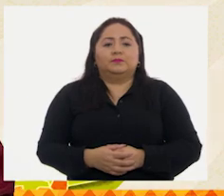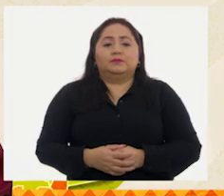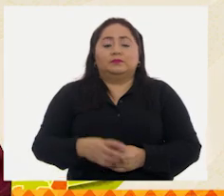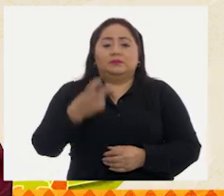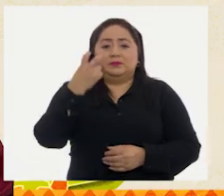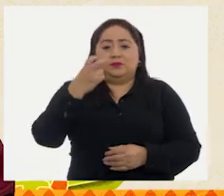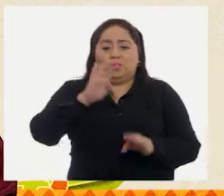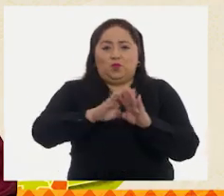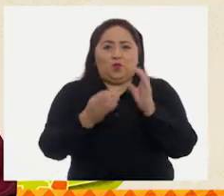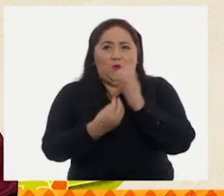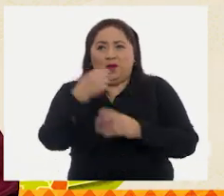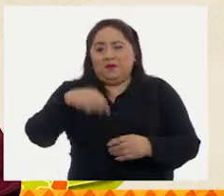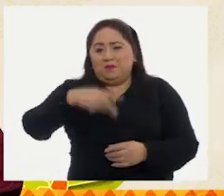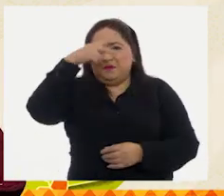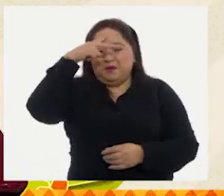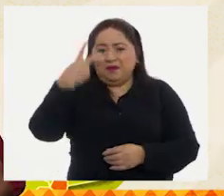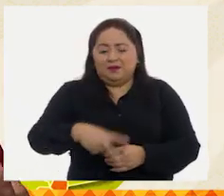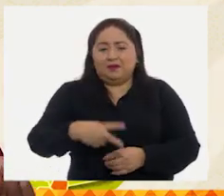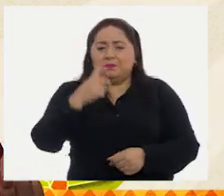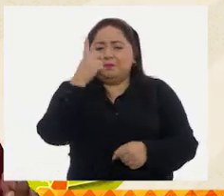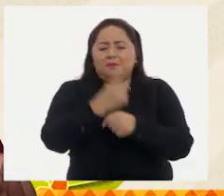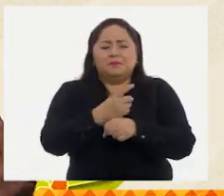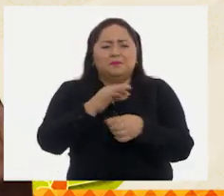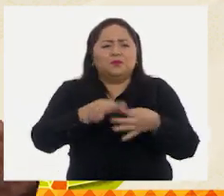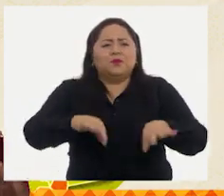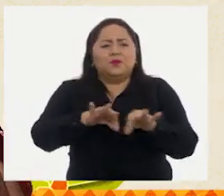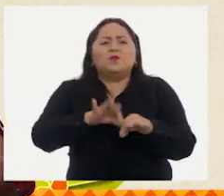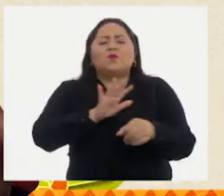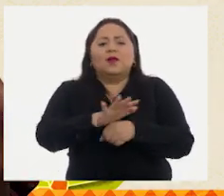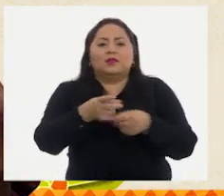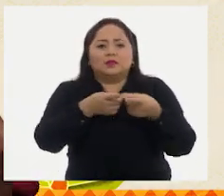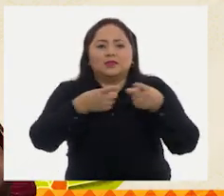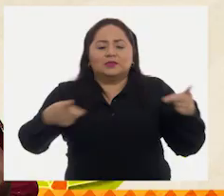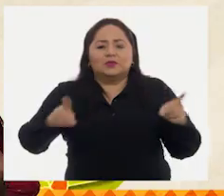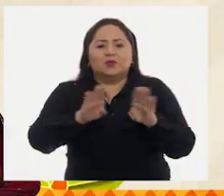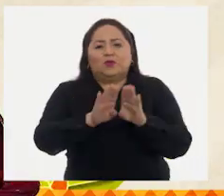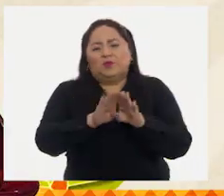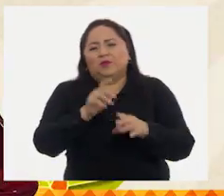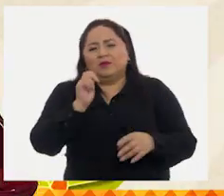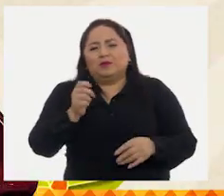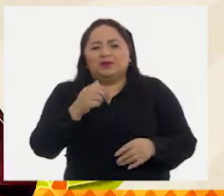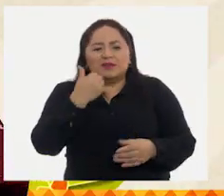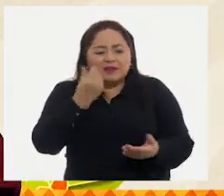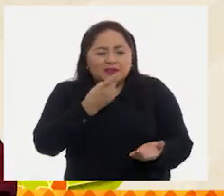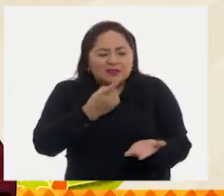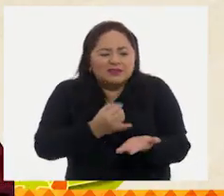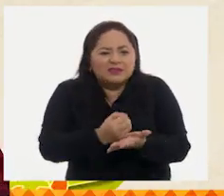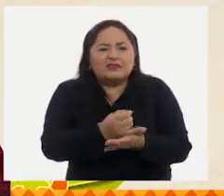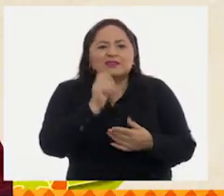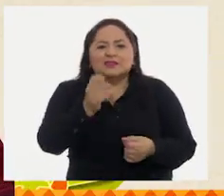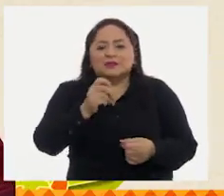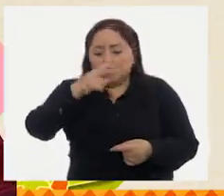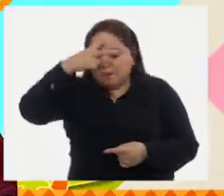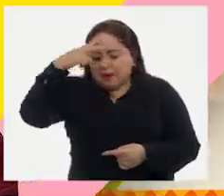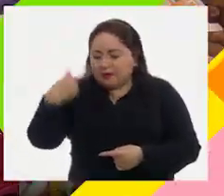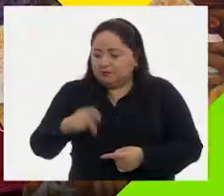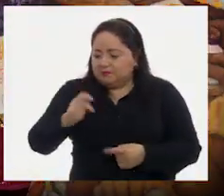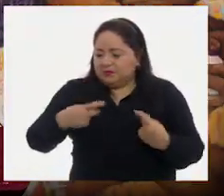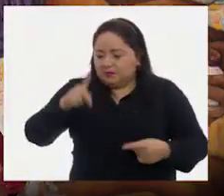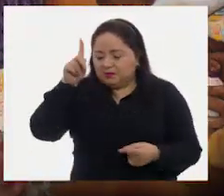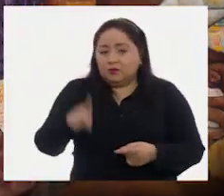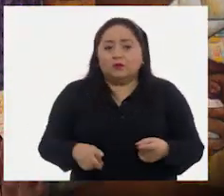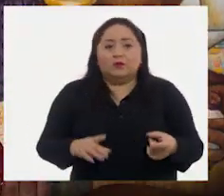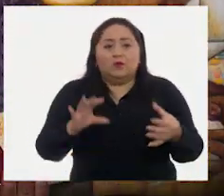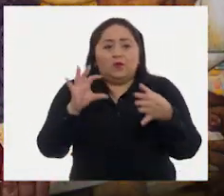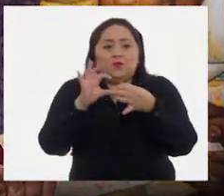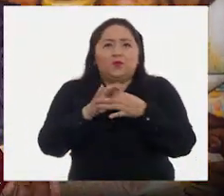Durante el Renacimiento mexicano, la prioridad era desarrollar un concepto que definiera lo que es ser mexicano,